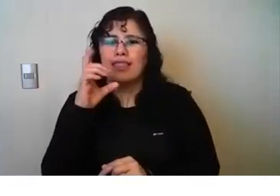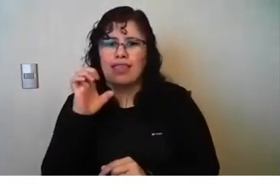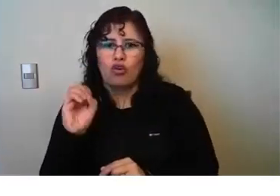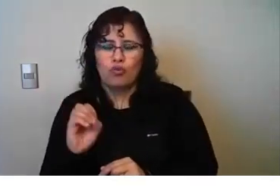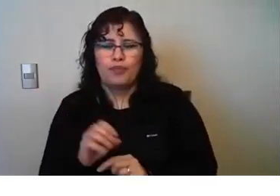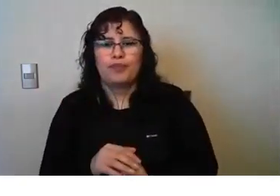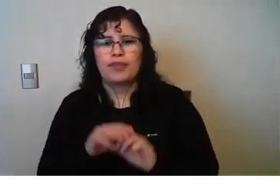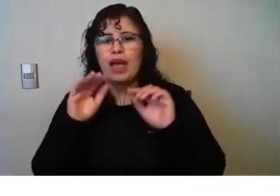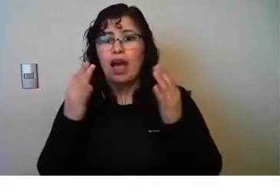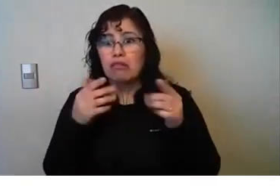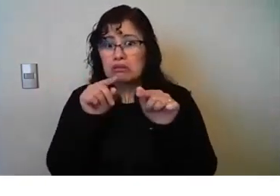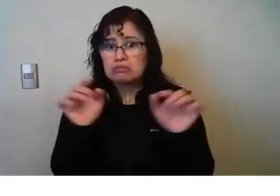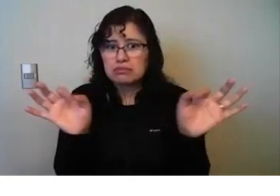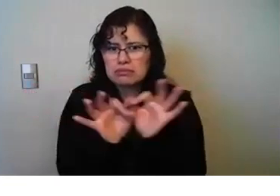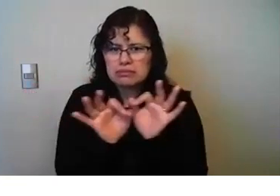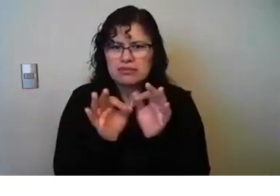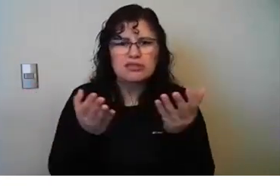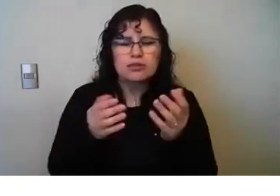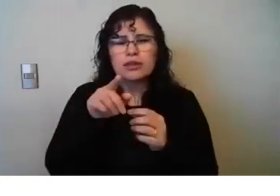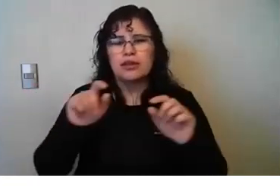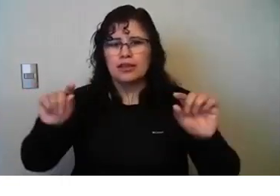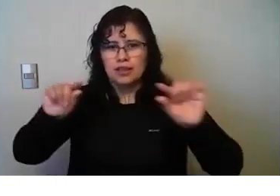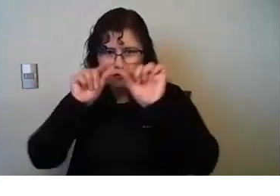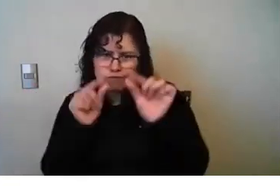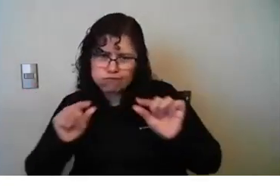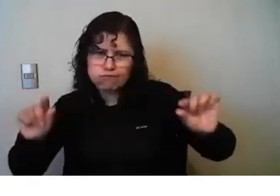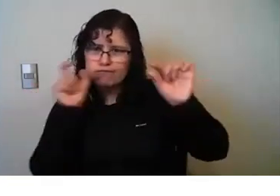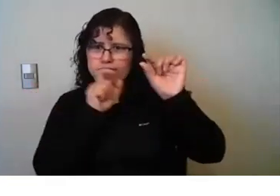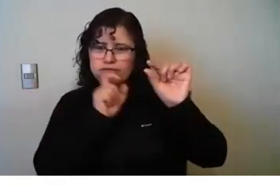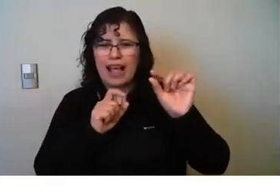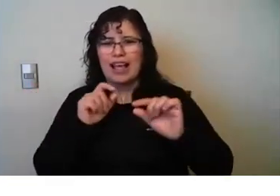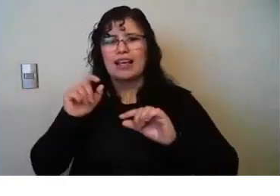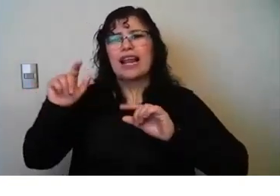Se describen siempre arterias terminales y arterias colaterales